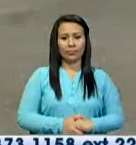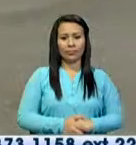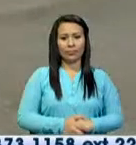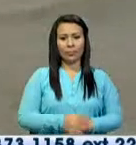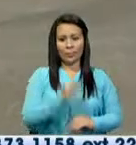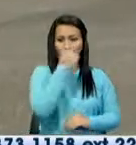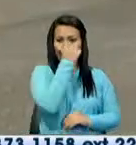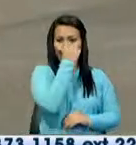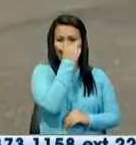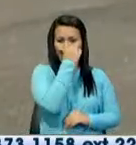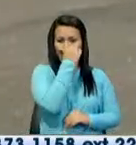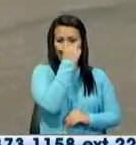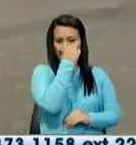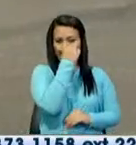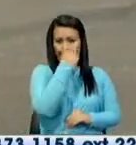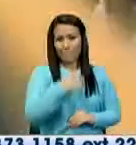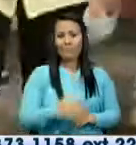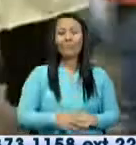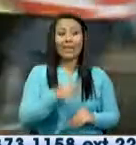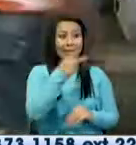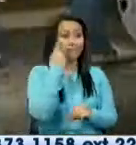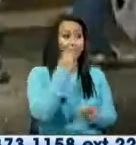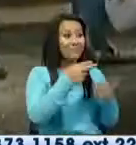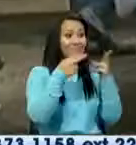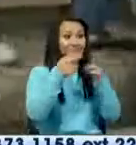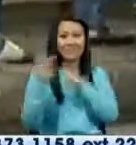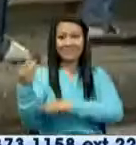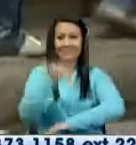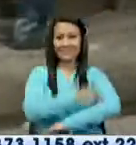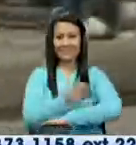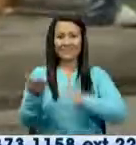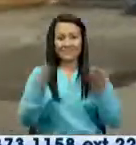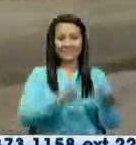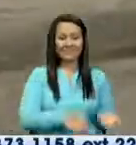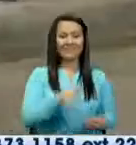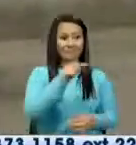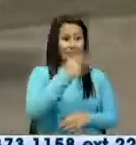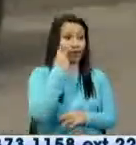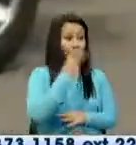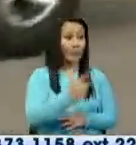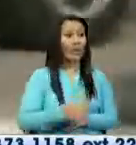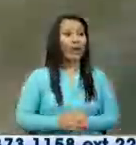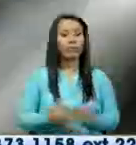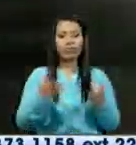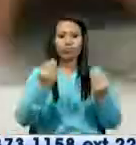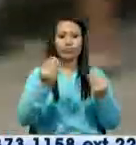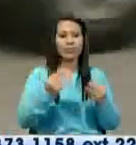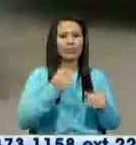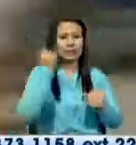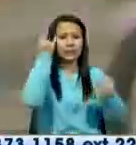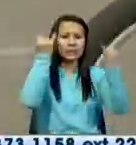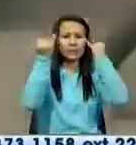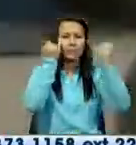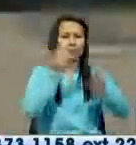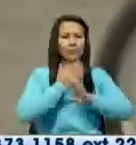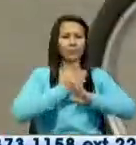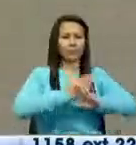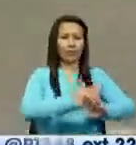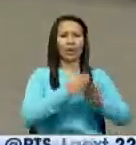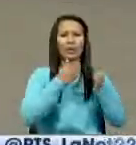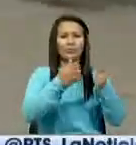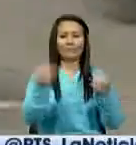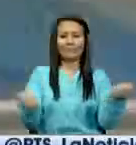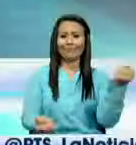A propósito del Día de los Fieles Difuntos, la Autoridad de Tránsito Municipal efectuó varios planes de contingencia en cuanto a la